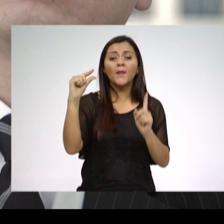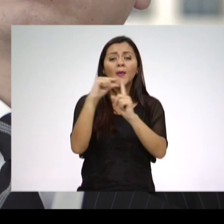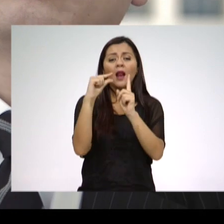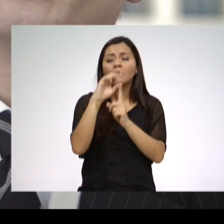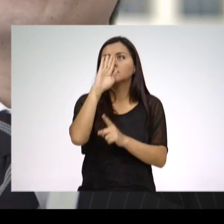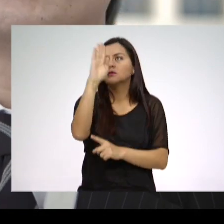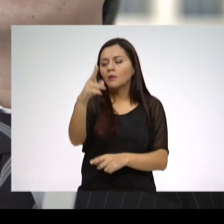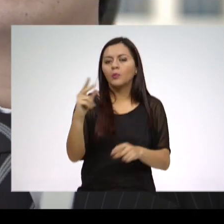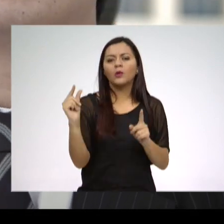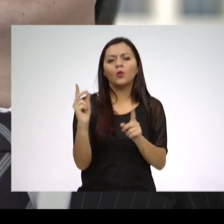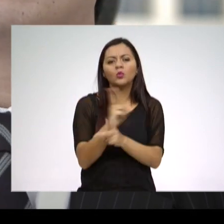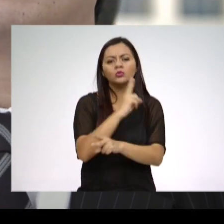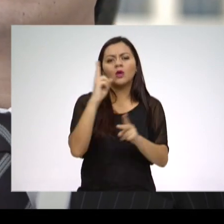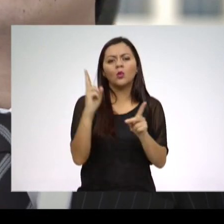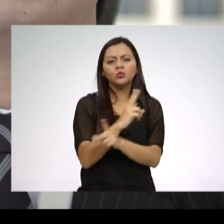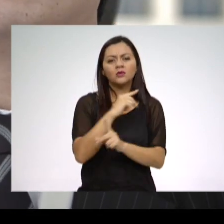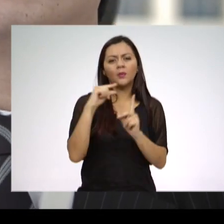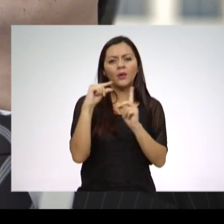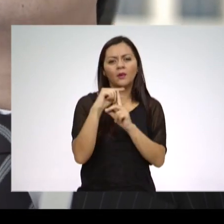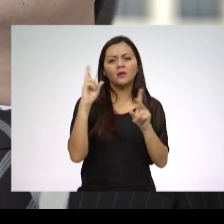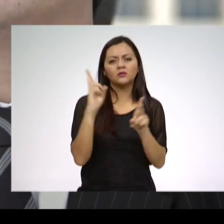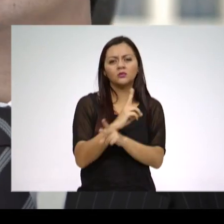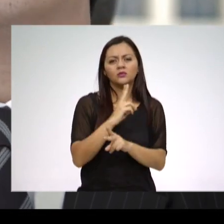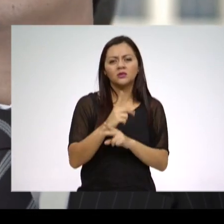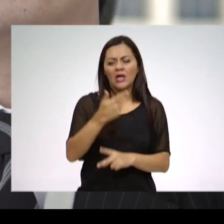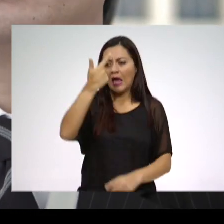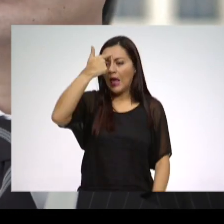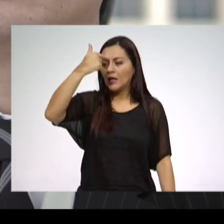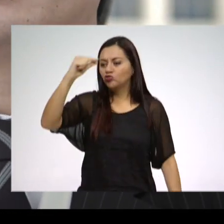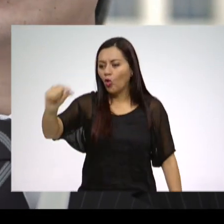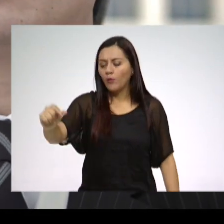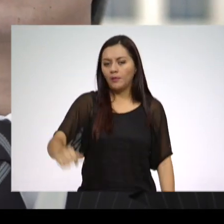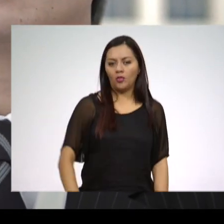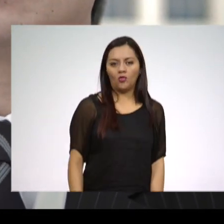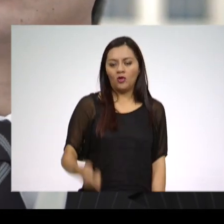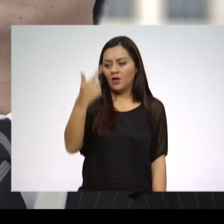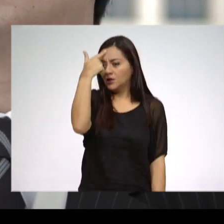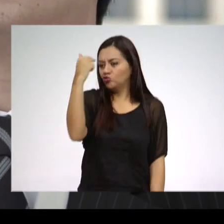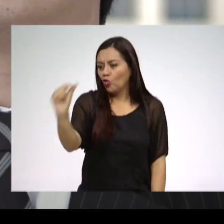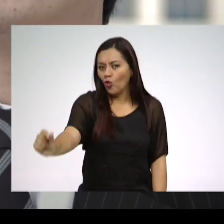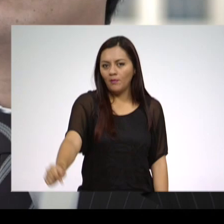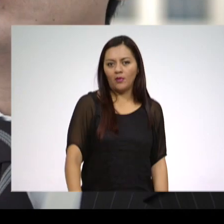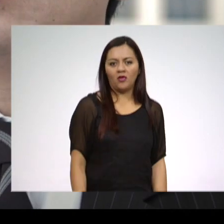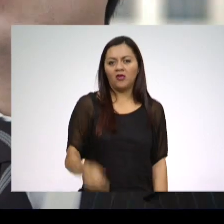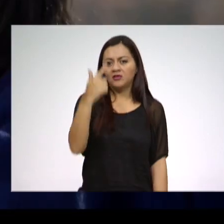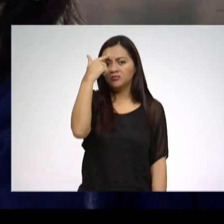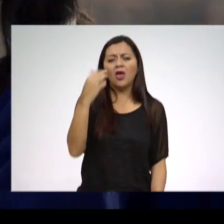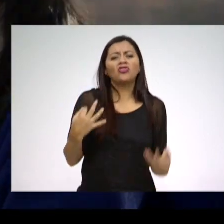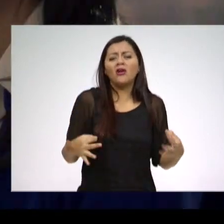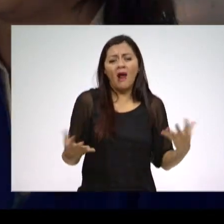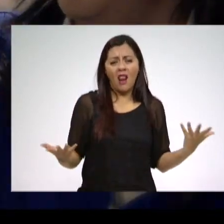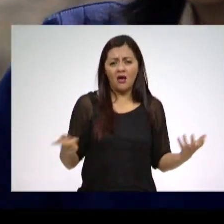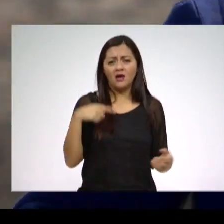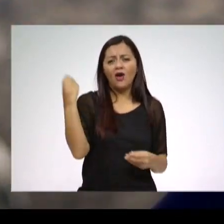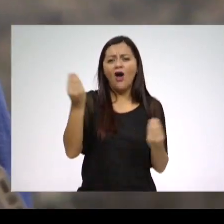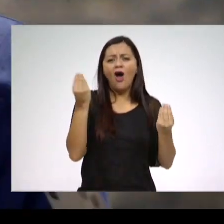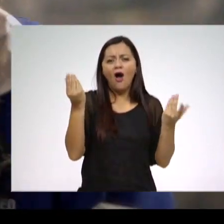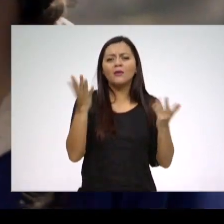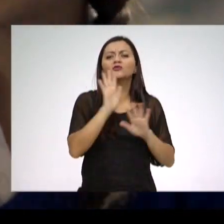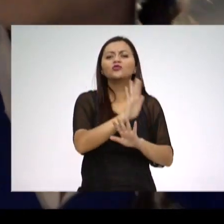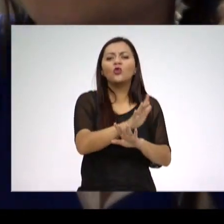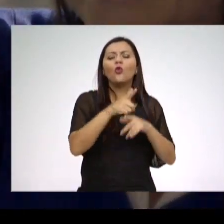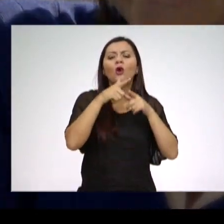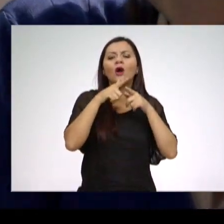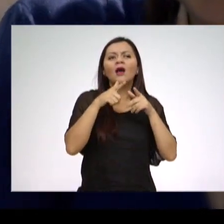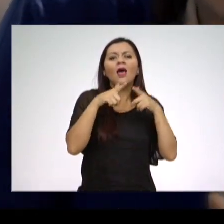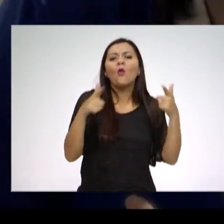utilizan. Muchas veces el decir estúpido a un compañero para ellos es algo normal. Dentro de esa experiencia, no